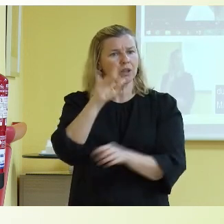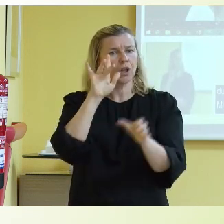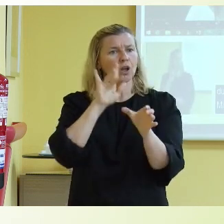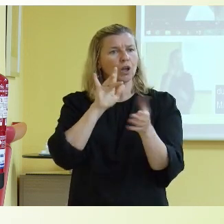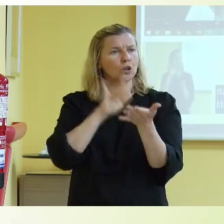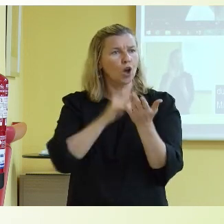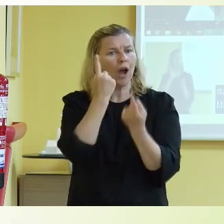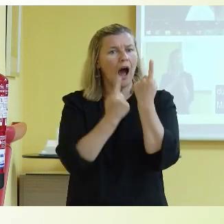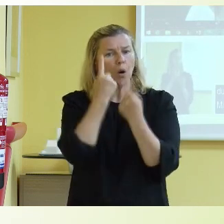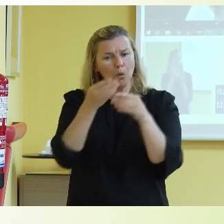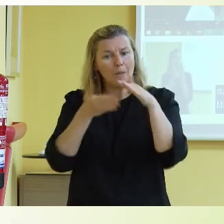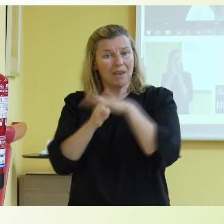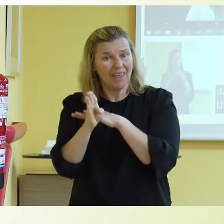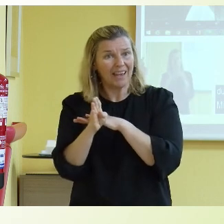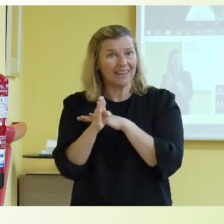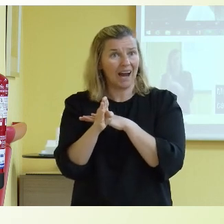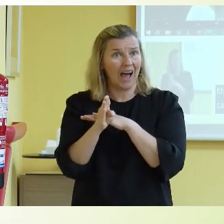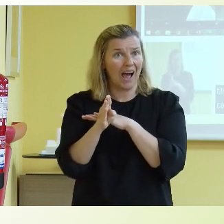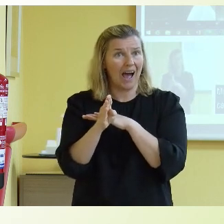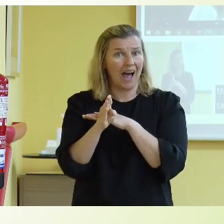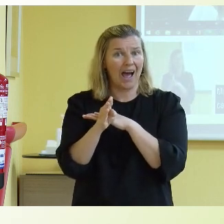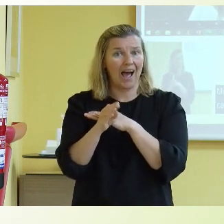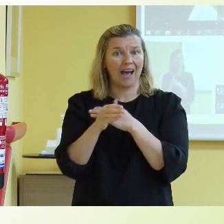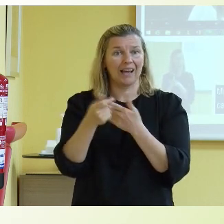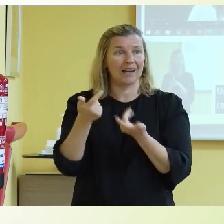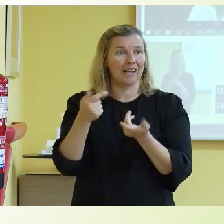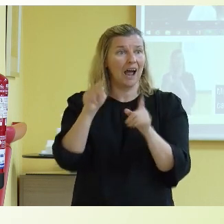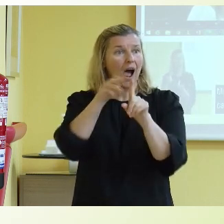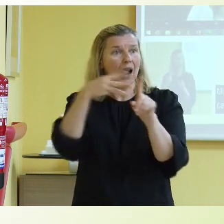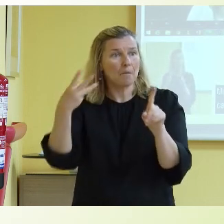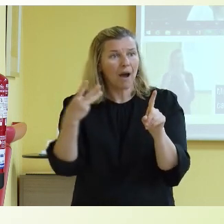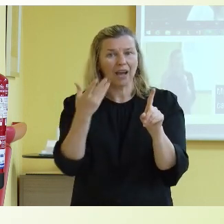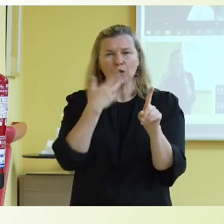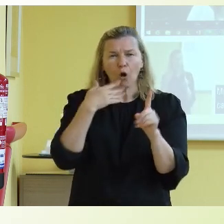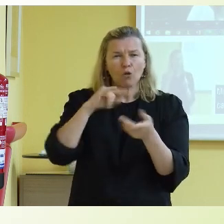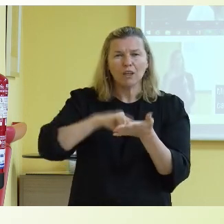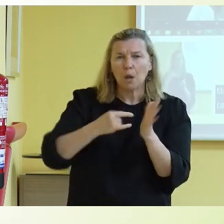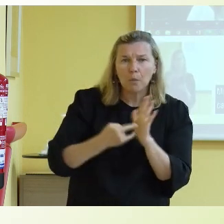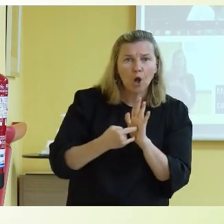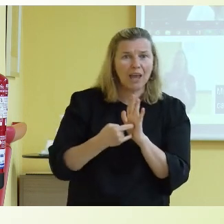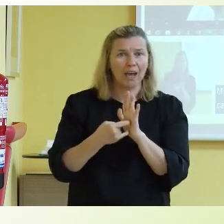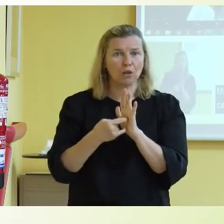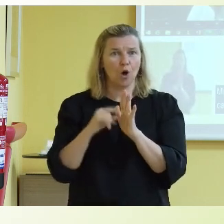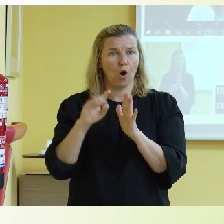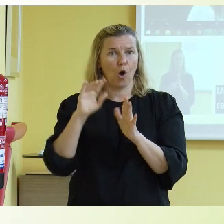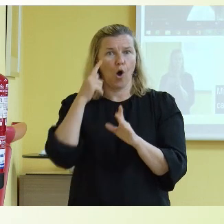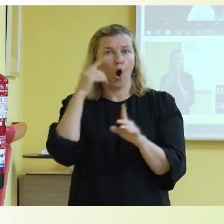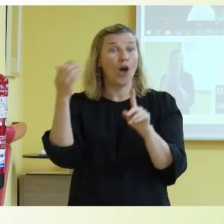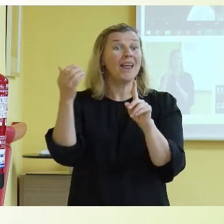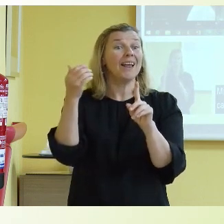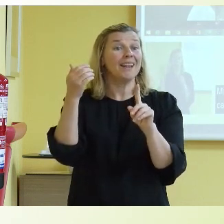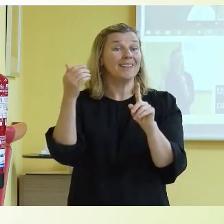la página del Instituto de Investigación de Enfermedades Raras, si lo conocíais, si conocéis el proyecto que, por ejemplo, de sin diagnóstico, de pacientes